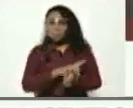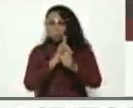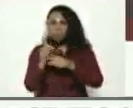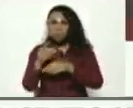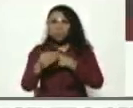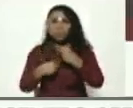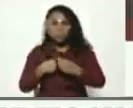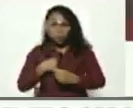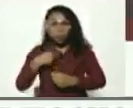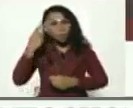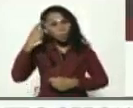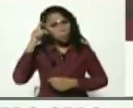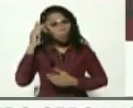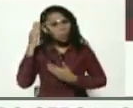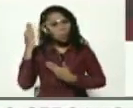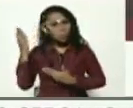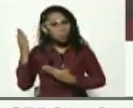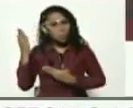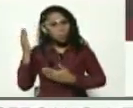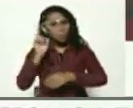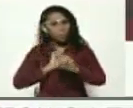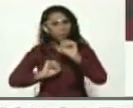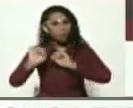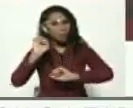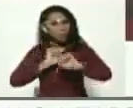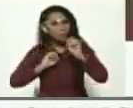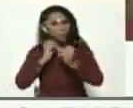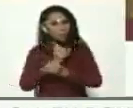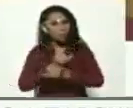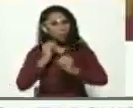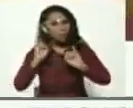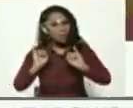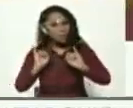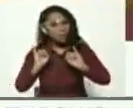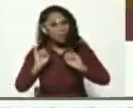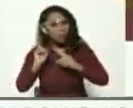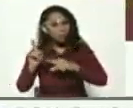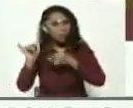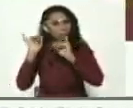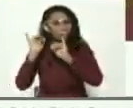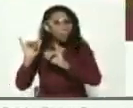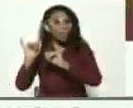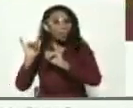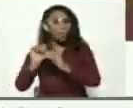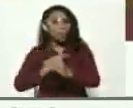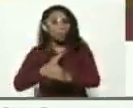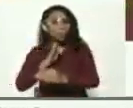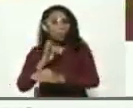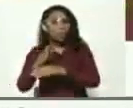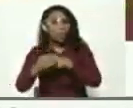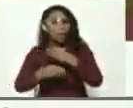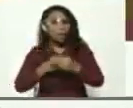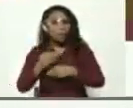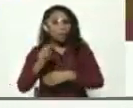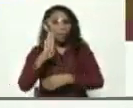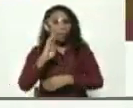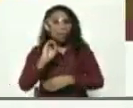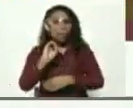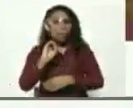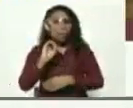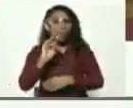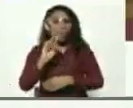les recuerda que los defensores de la independencia son los mismos que fueron partidarios de Boves.